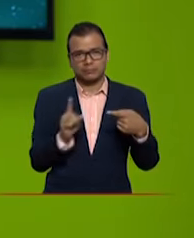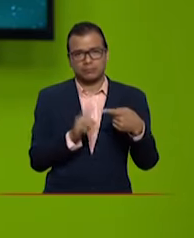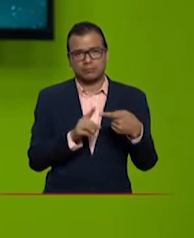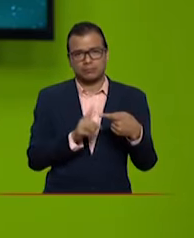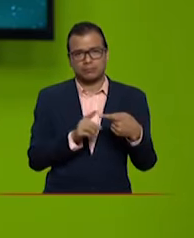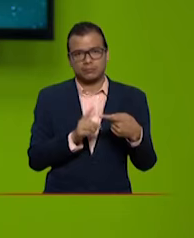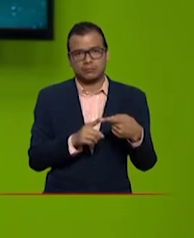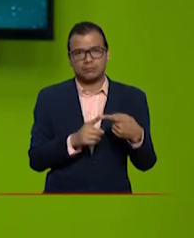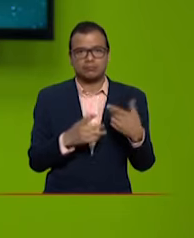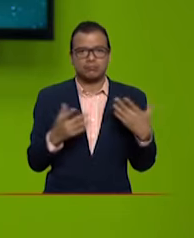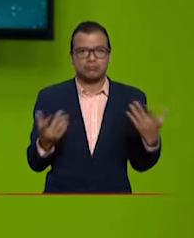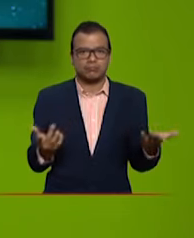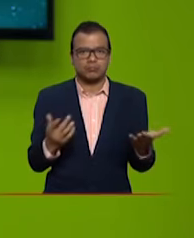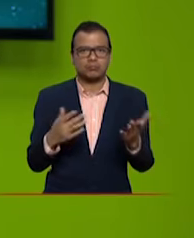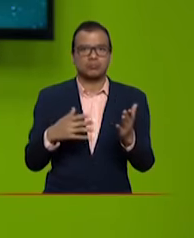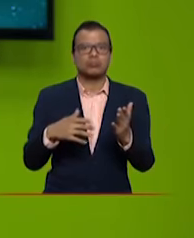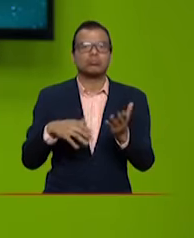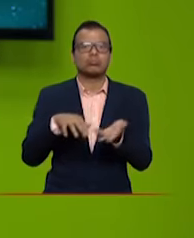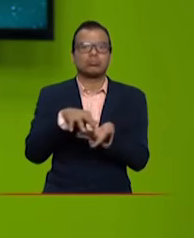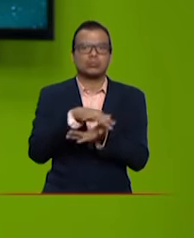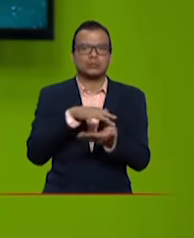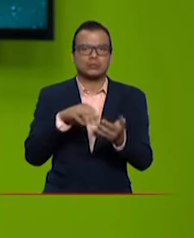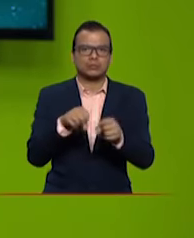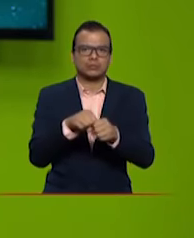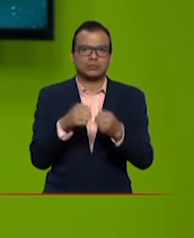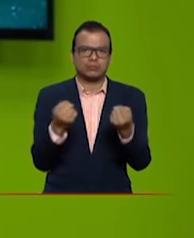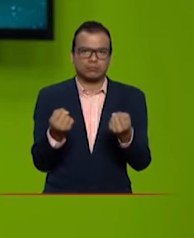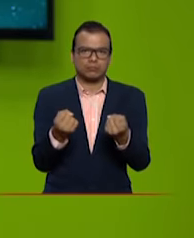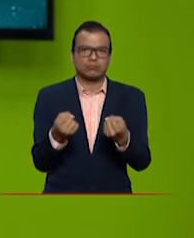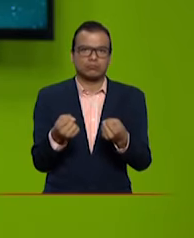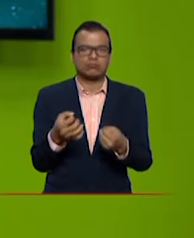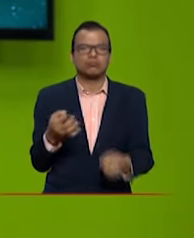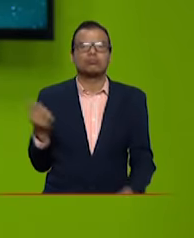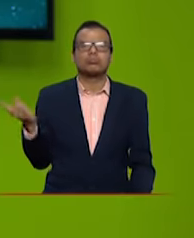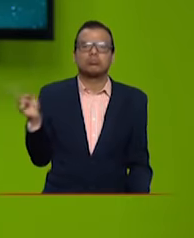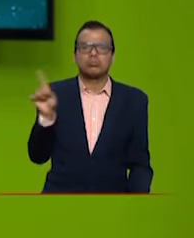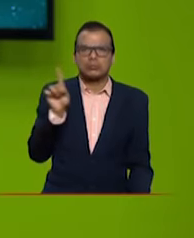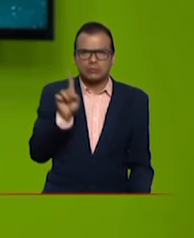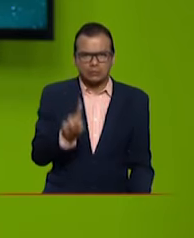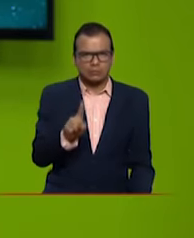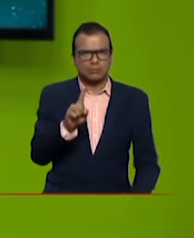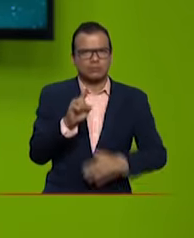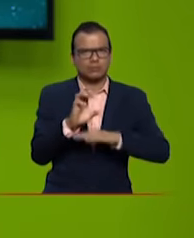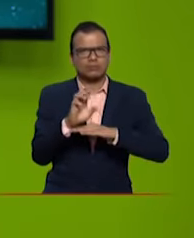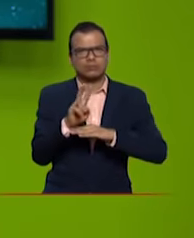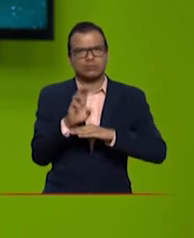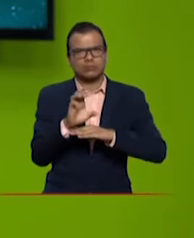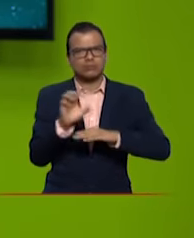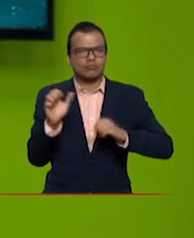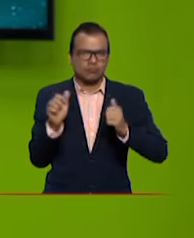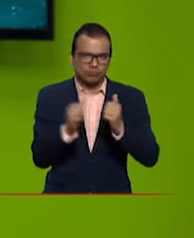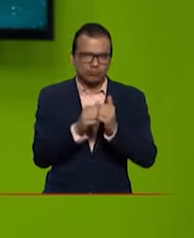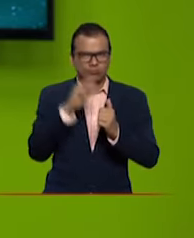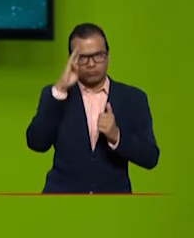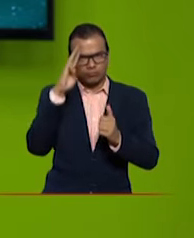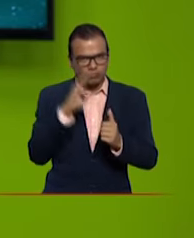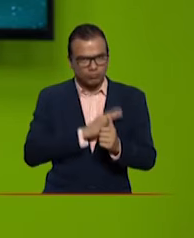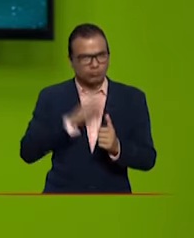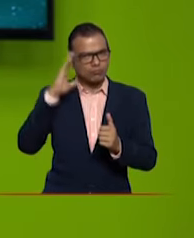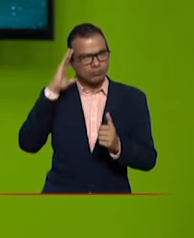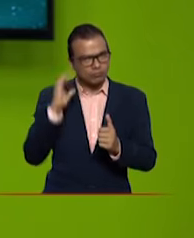están causando algún daño al ecosistema, inmediatamente hace presencia la CBC con la fuerza pública. Suspende